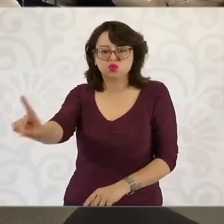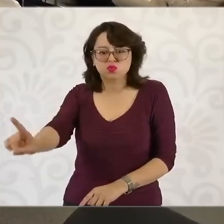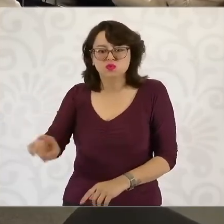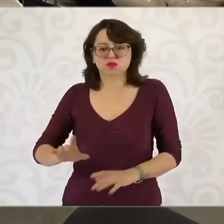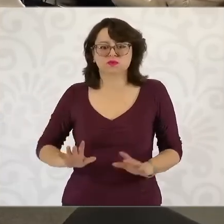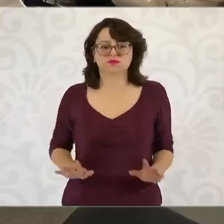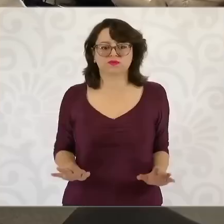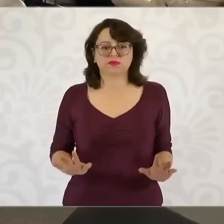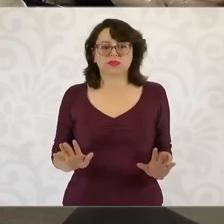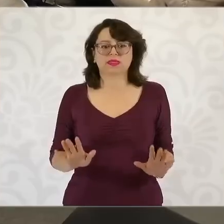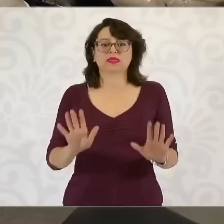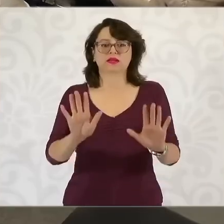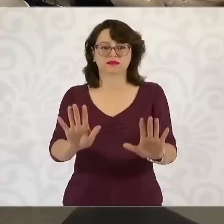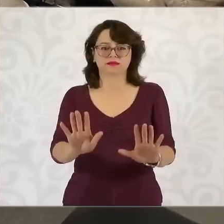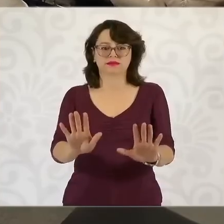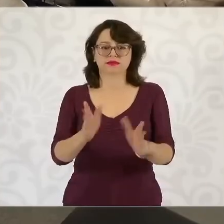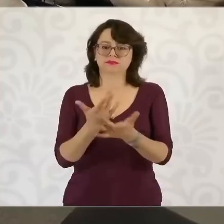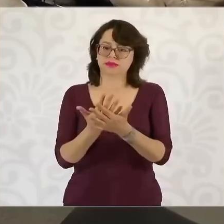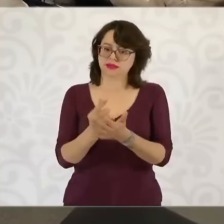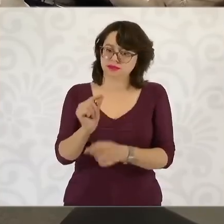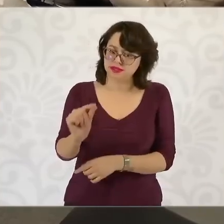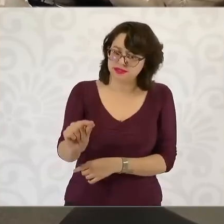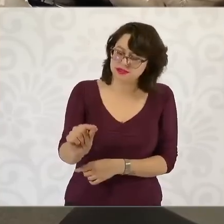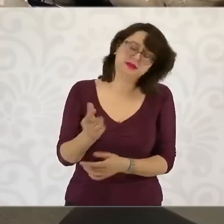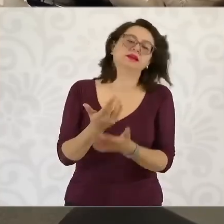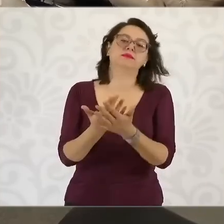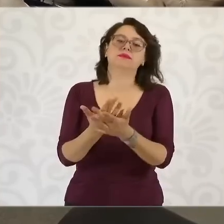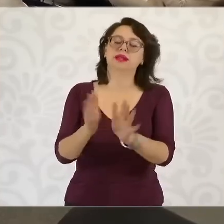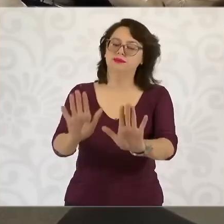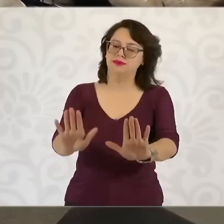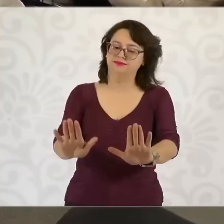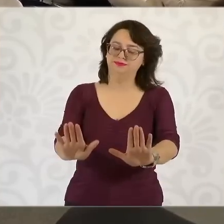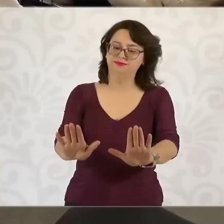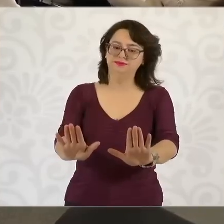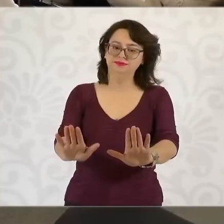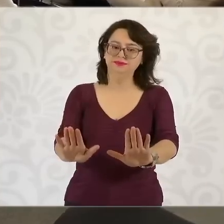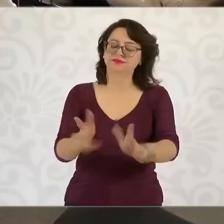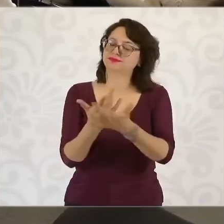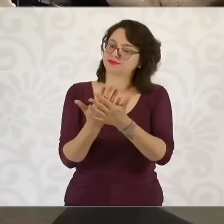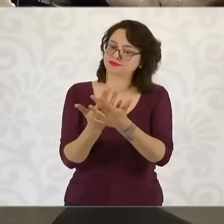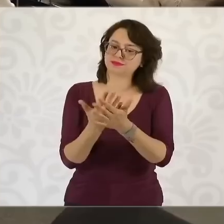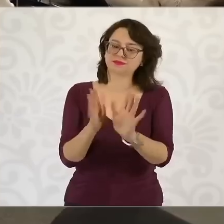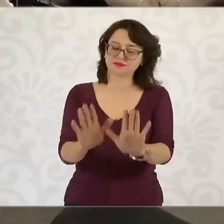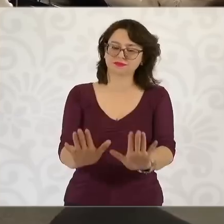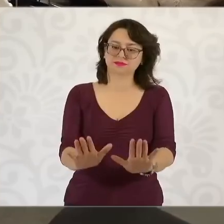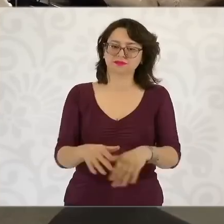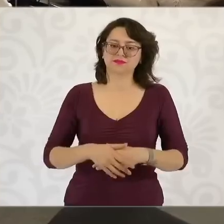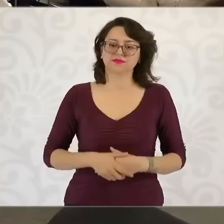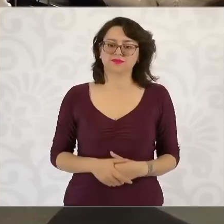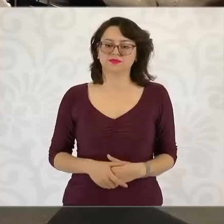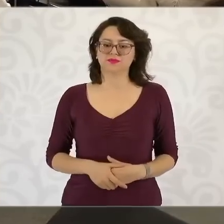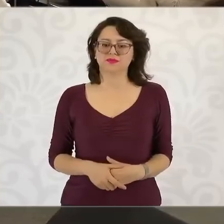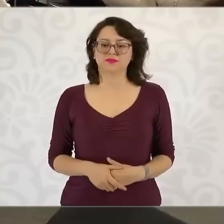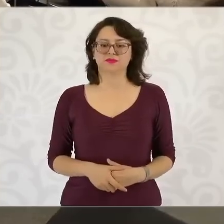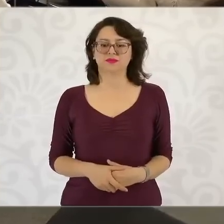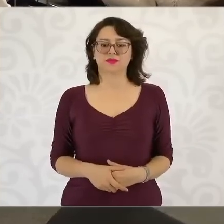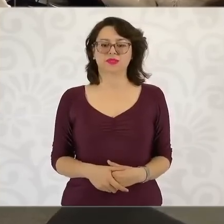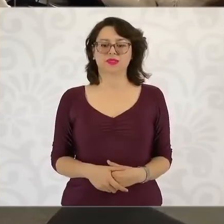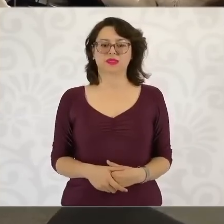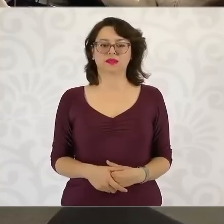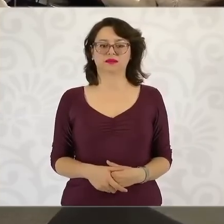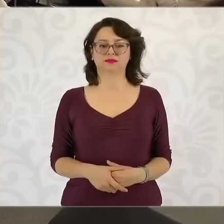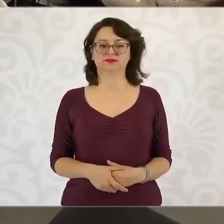A ver, denme una oportunidad, si me lo permite, señor. Denme la oportunidad. Sí. lo que acaba de mencionar,